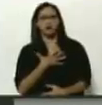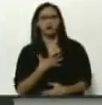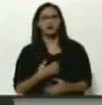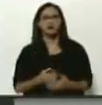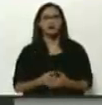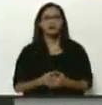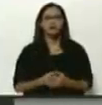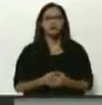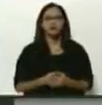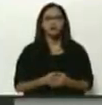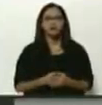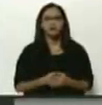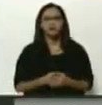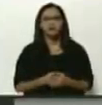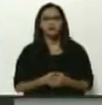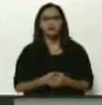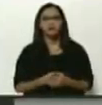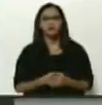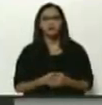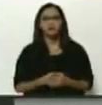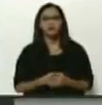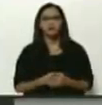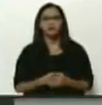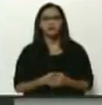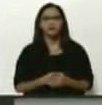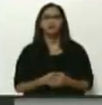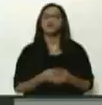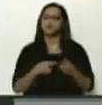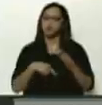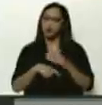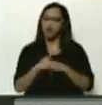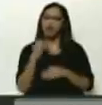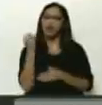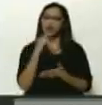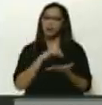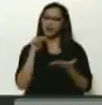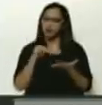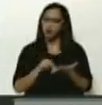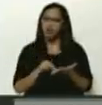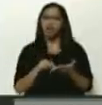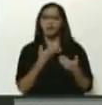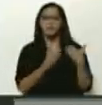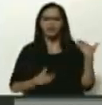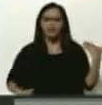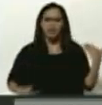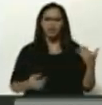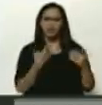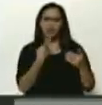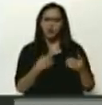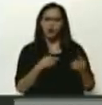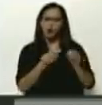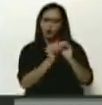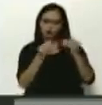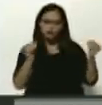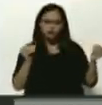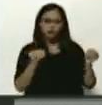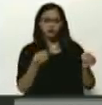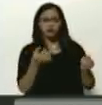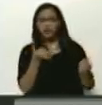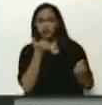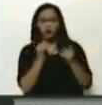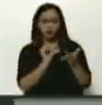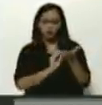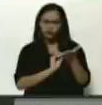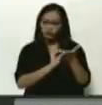La duda ofende. Va a ir a la Asamblea Nacional. El presidente dijo, corrijan lo que tengan que corregir. Ha habido una cantidad de